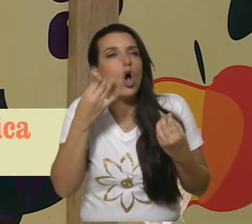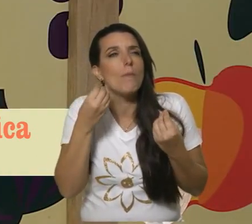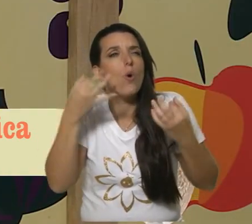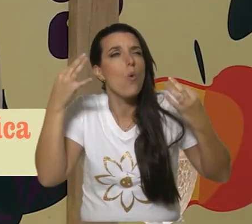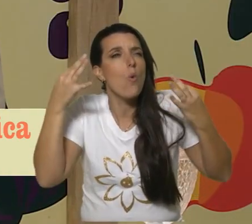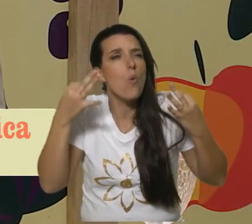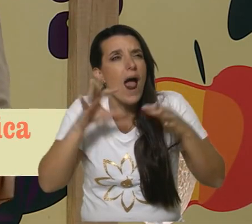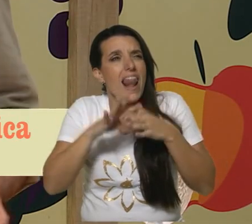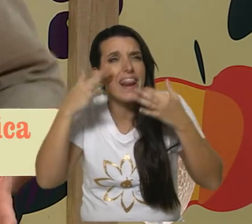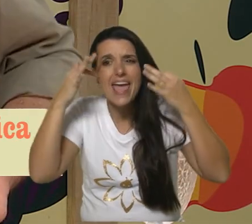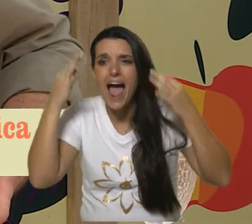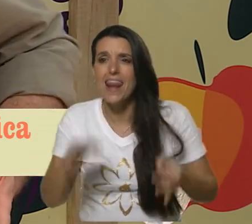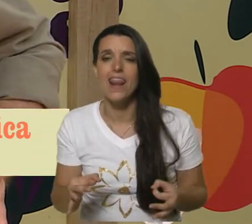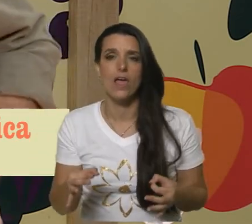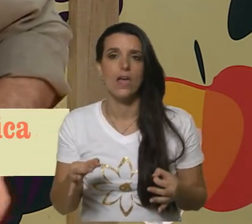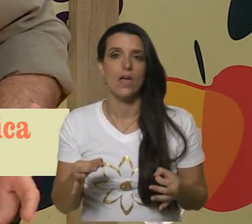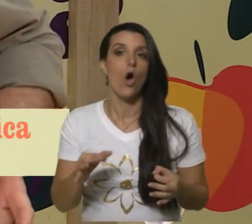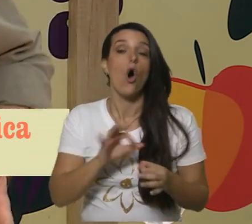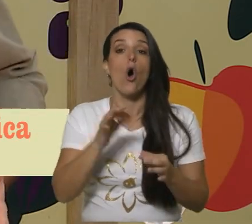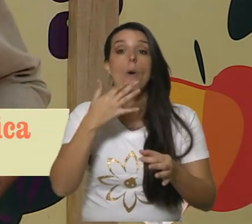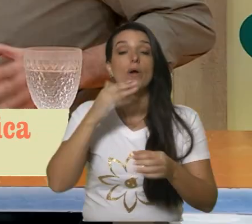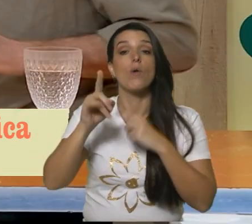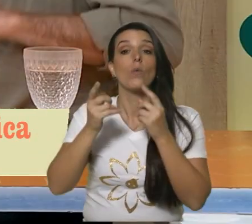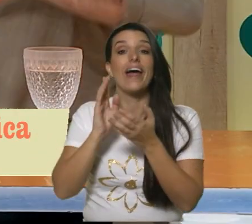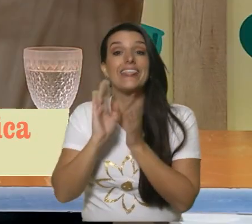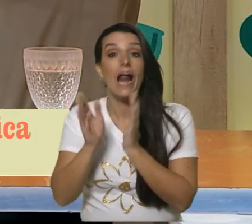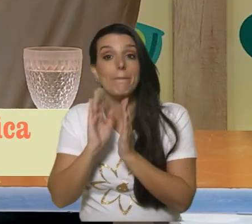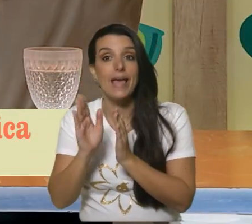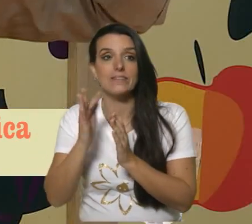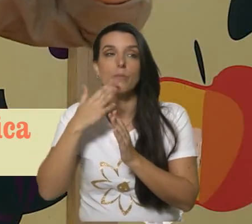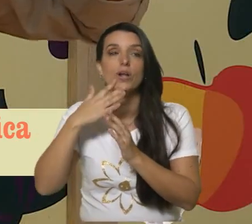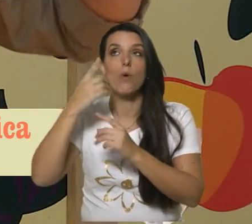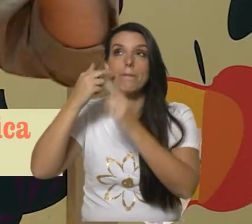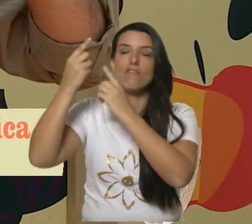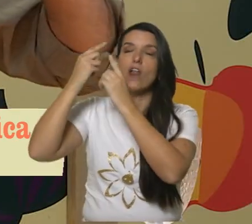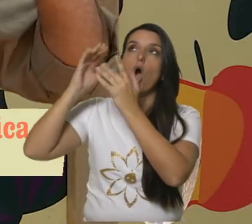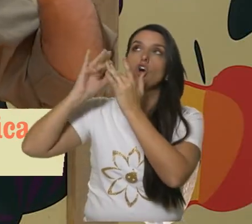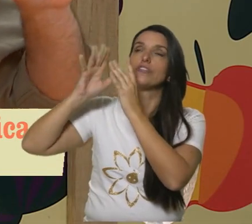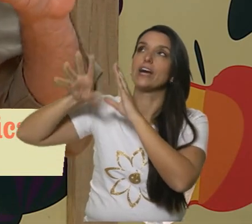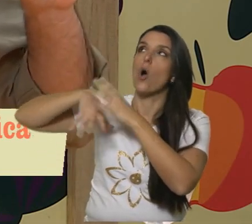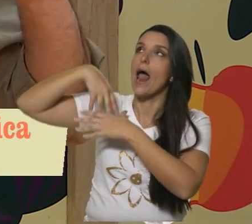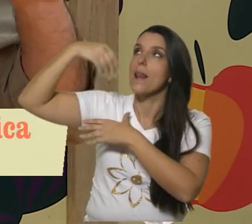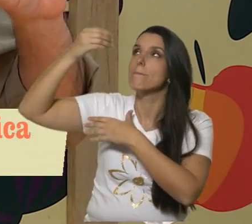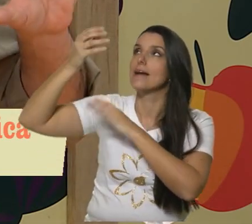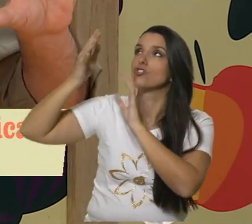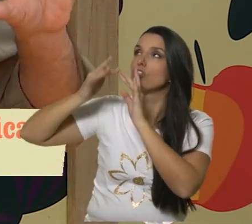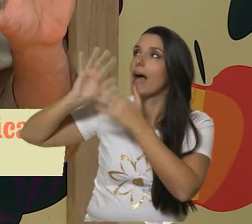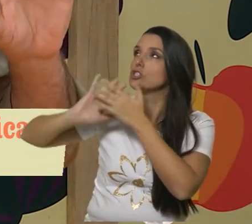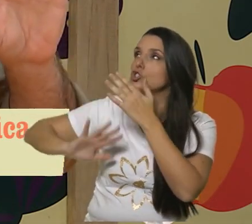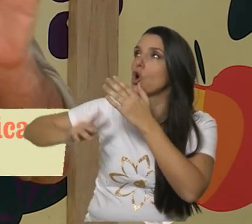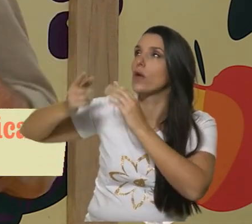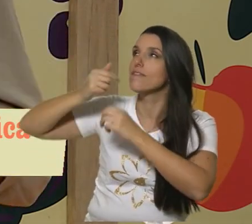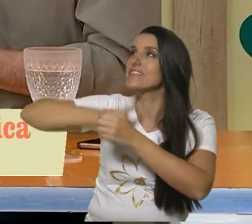eh mucha gente hace constela o o con hace constelaciones y hace contacto no o de repente toma cosas de